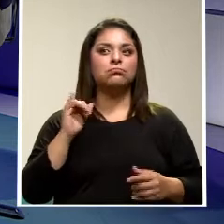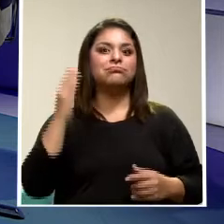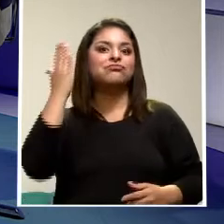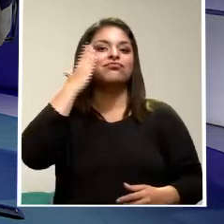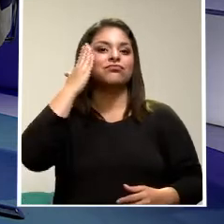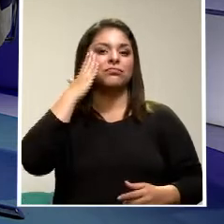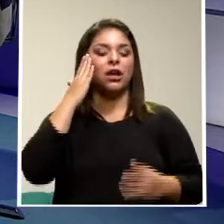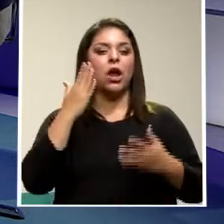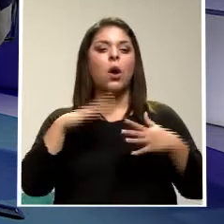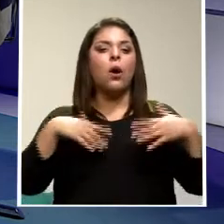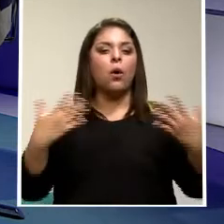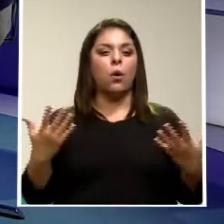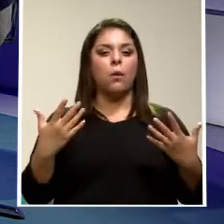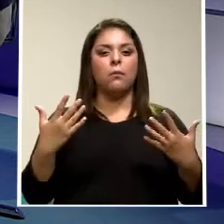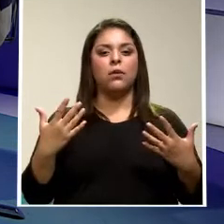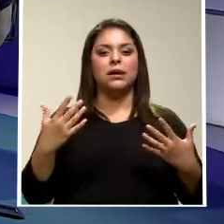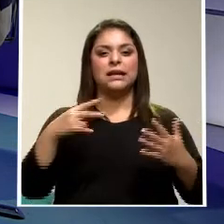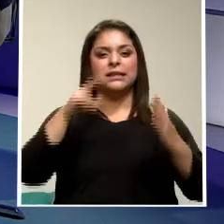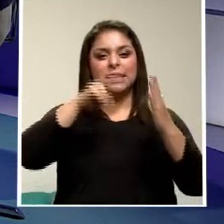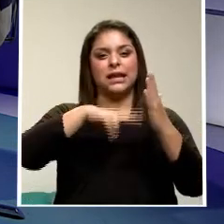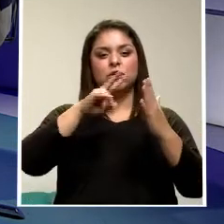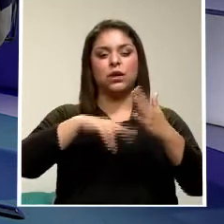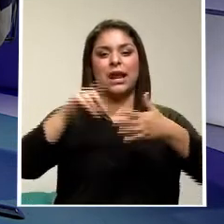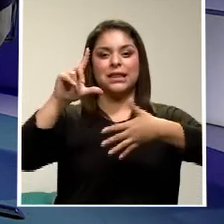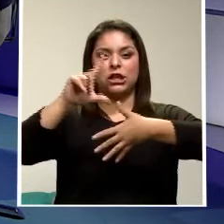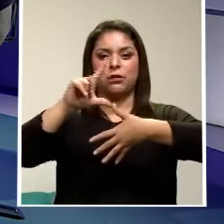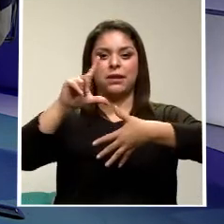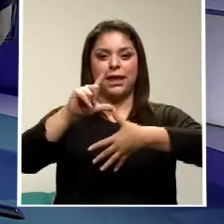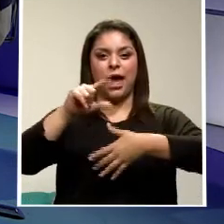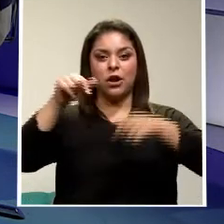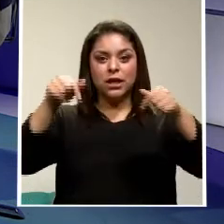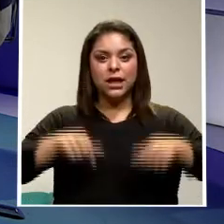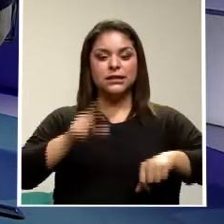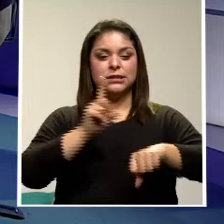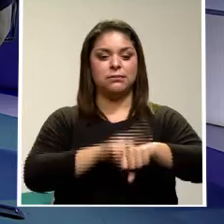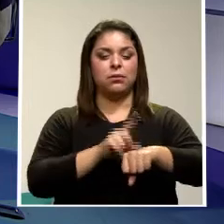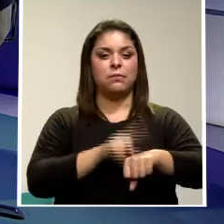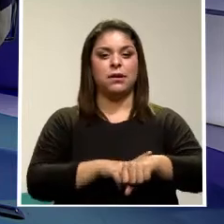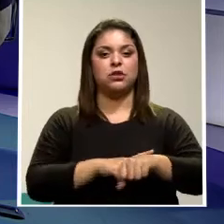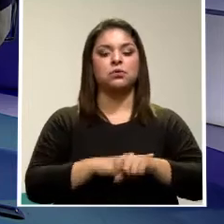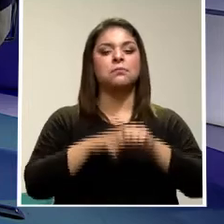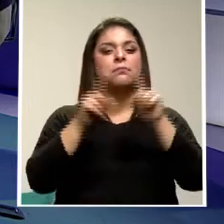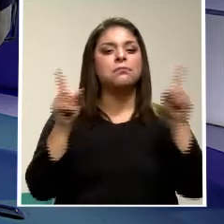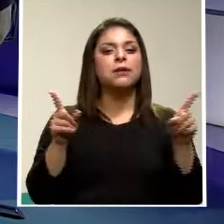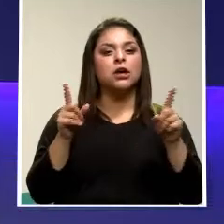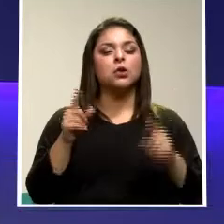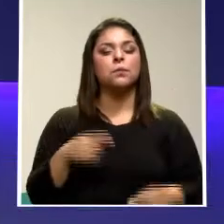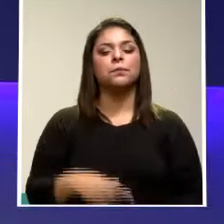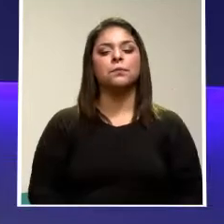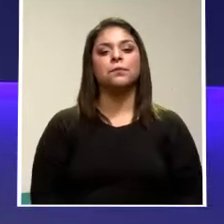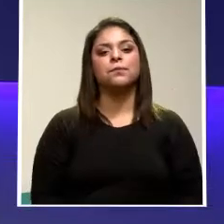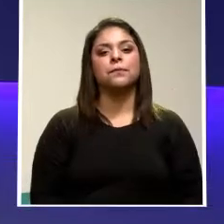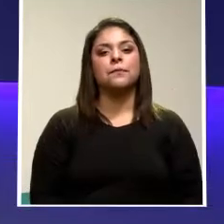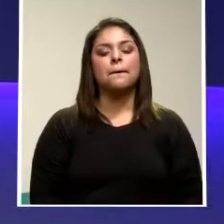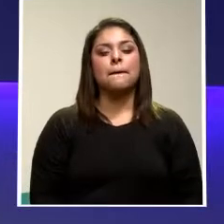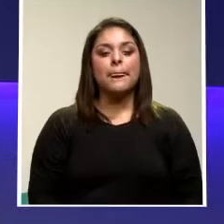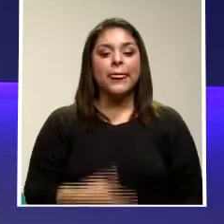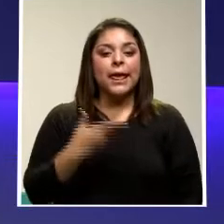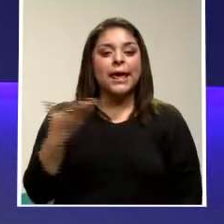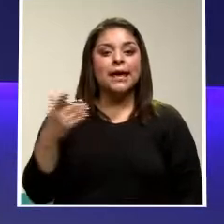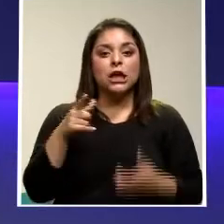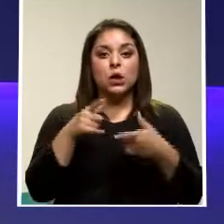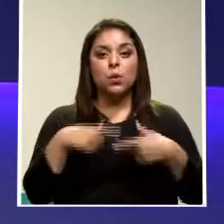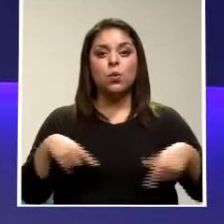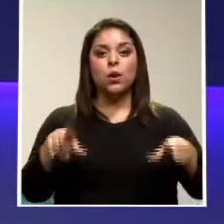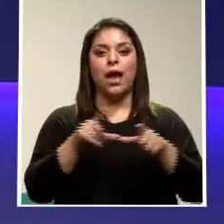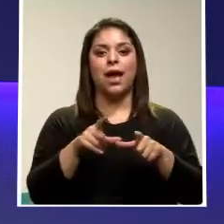literatura latinoamericana en este momento. En cuanto a qué lugar ha llegado a ocupar